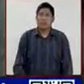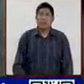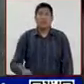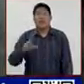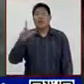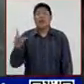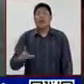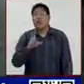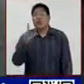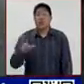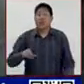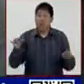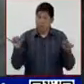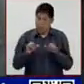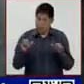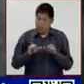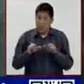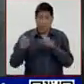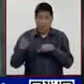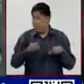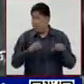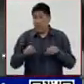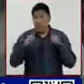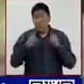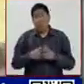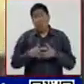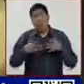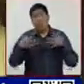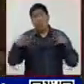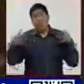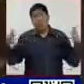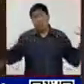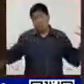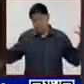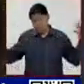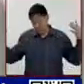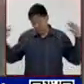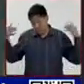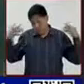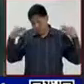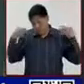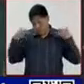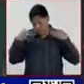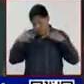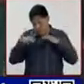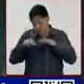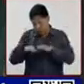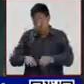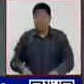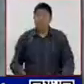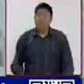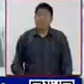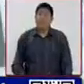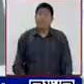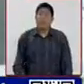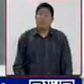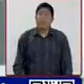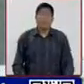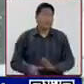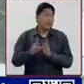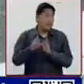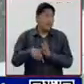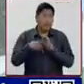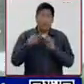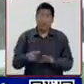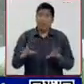Este lunes, de igual forma, se va a llevar una gran asamblea. Tras